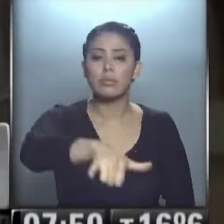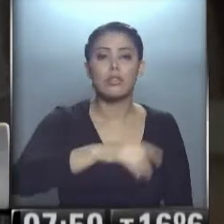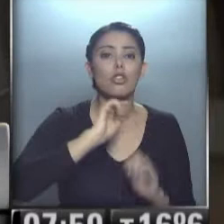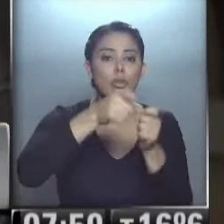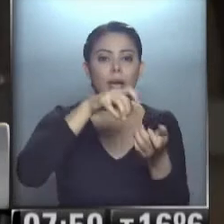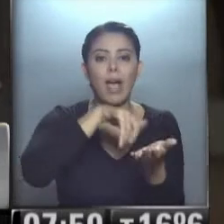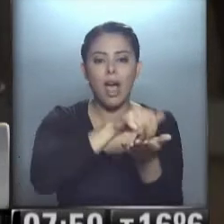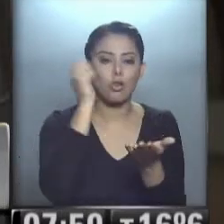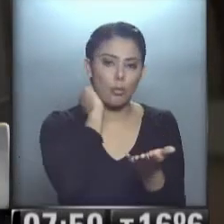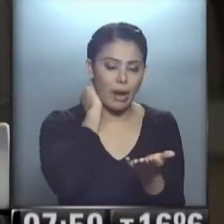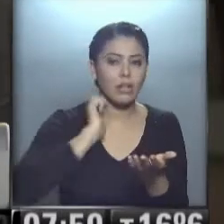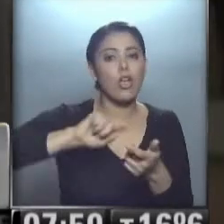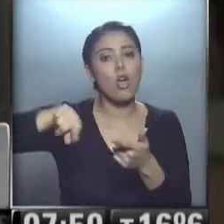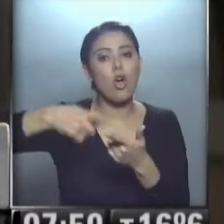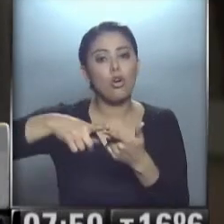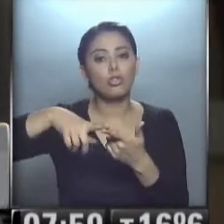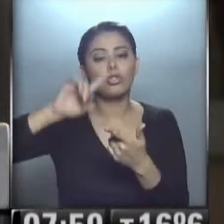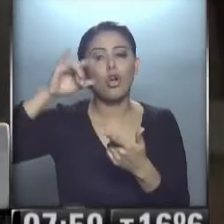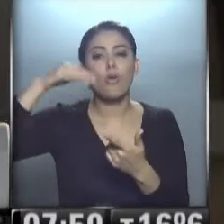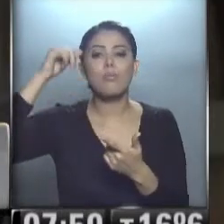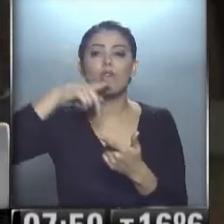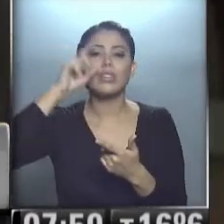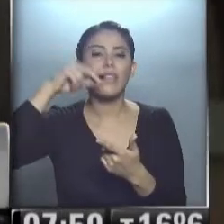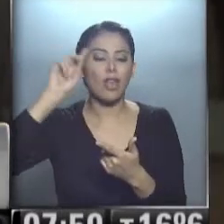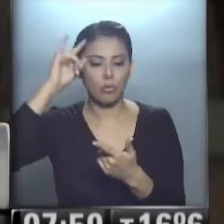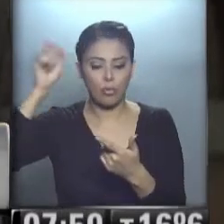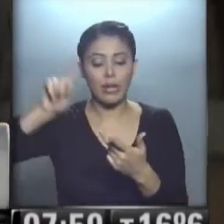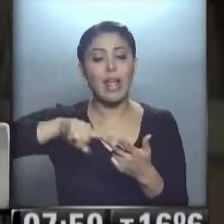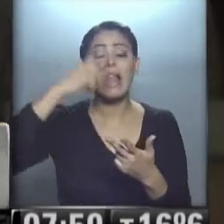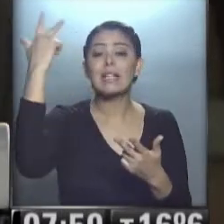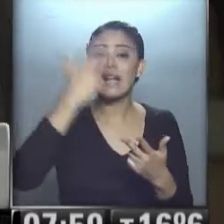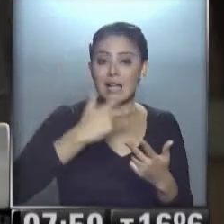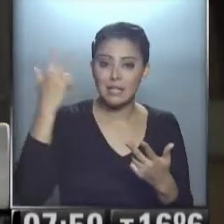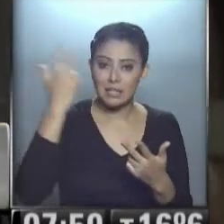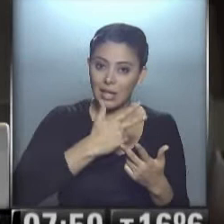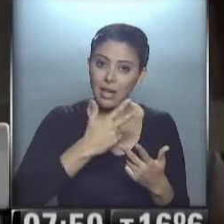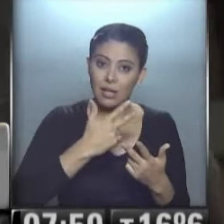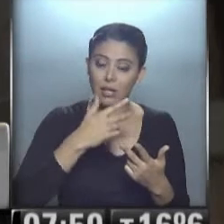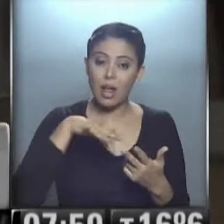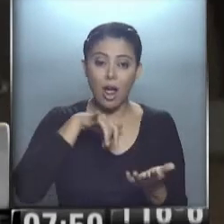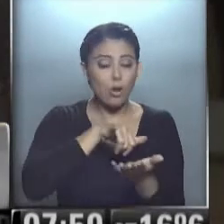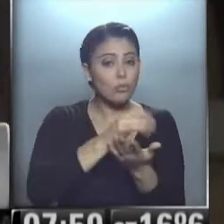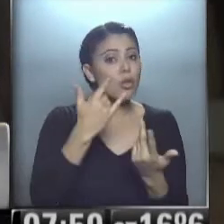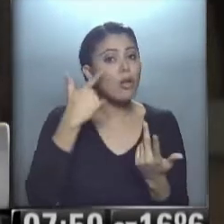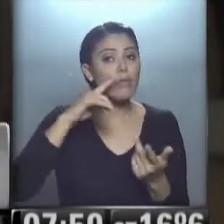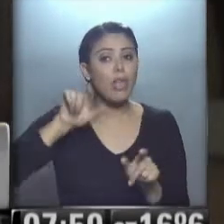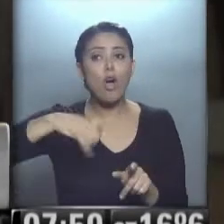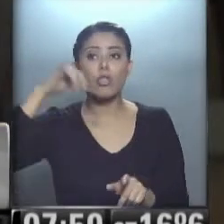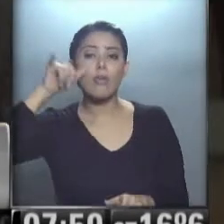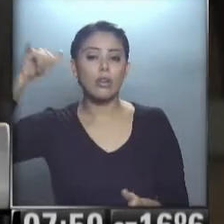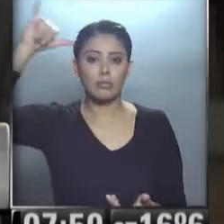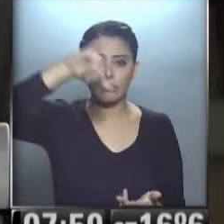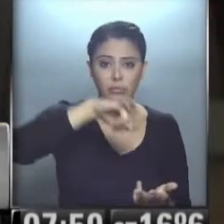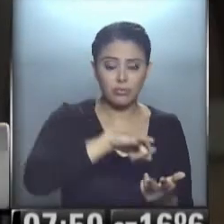uno hacia montevideo y te repito al tercer aeropuerto que está destinado a esta función colectora